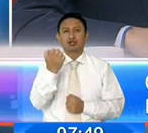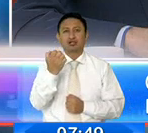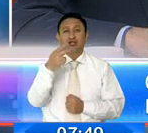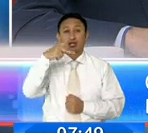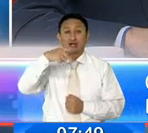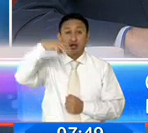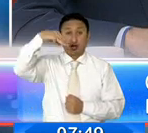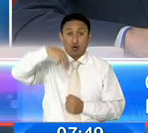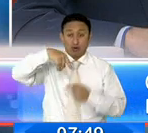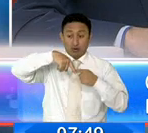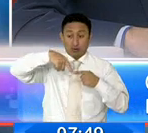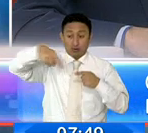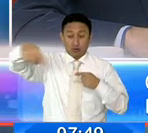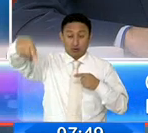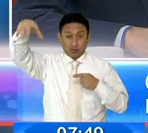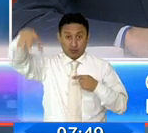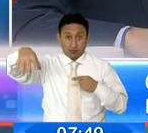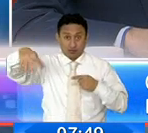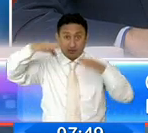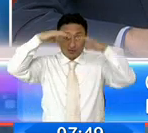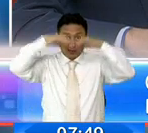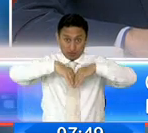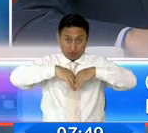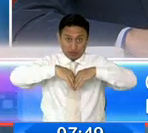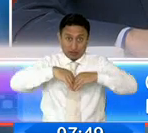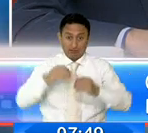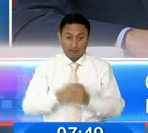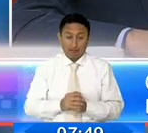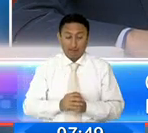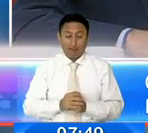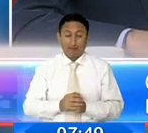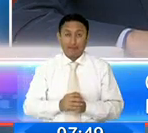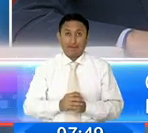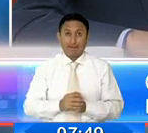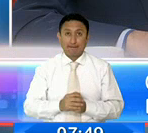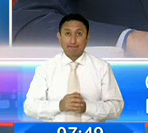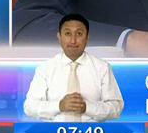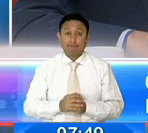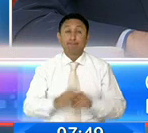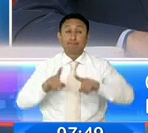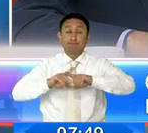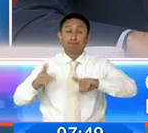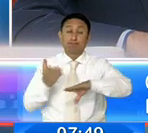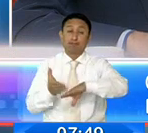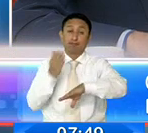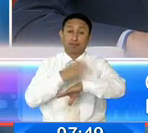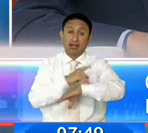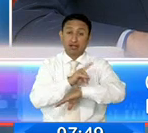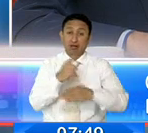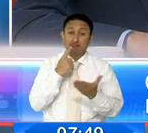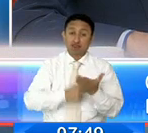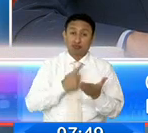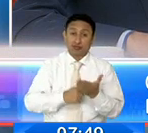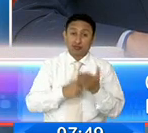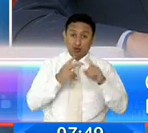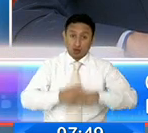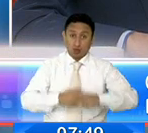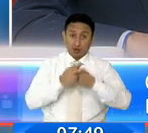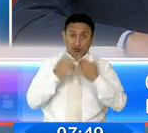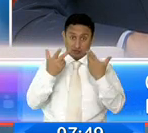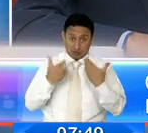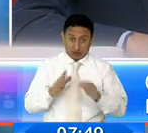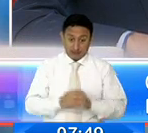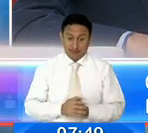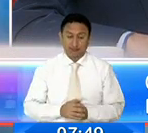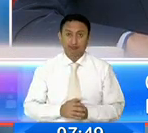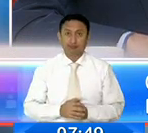donde empieza todo este problema de erosión regresiva, de todas maneras, el estudio está encomendado para tomar